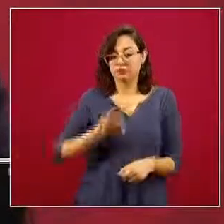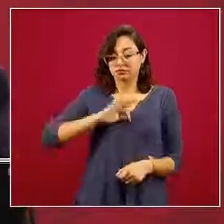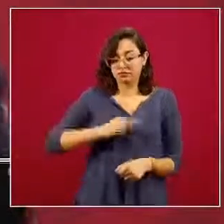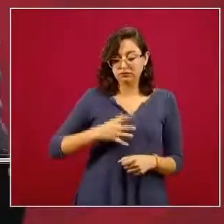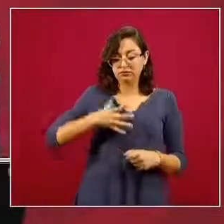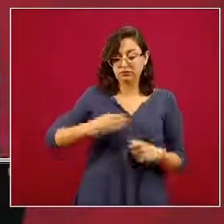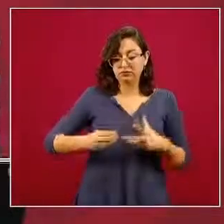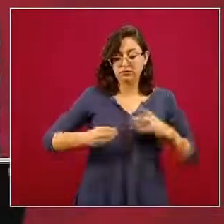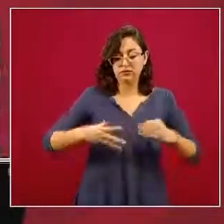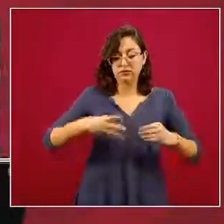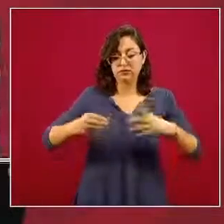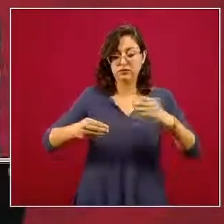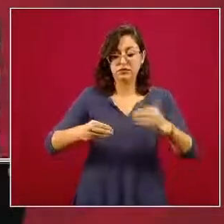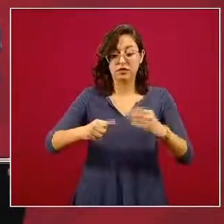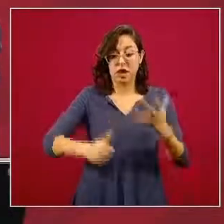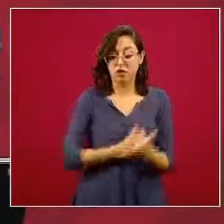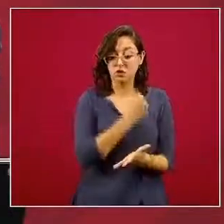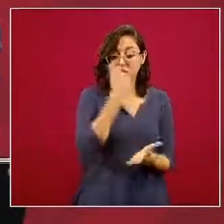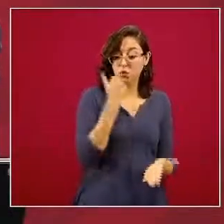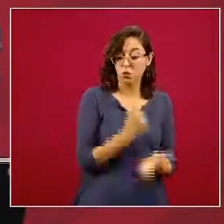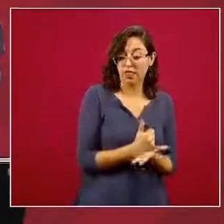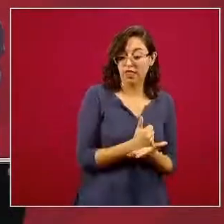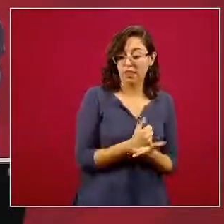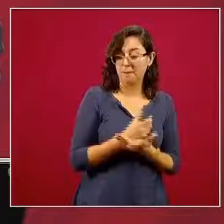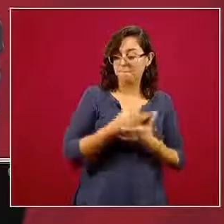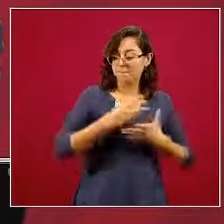epidemia desde zonas urbanas